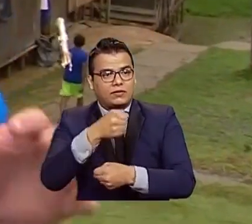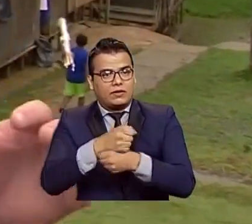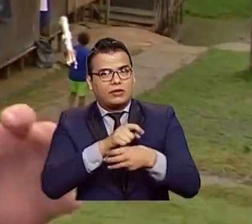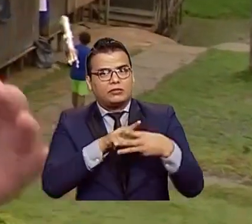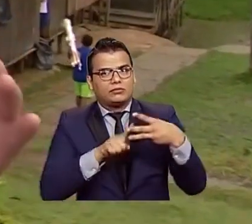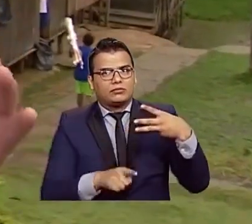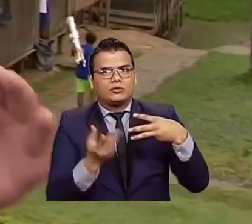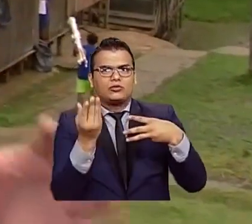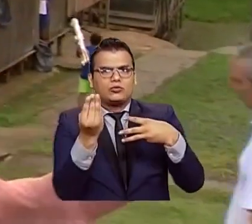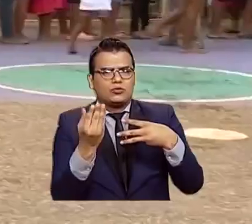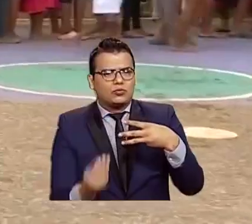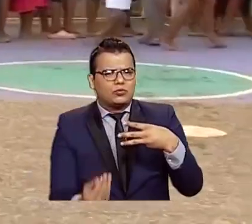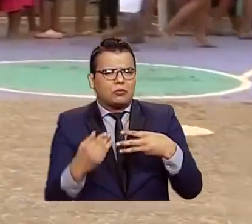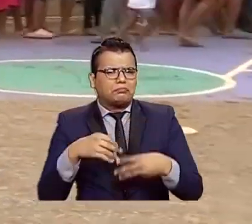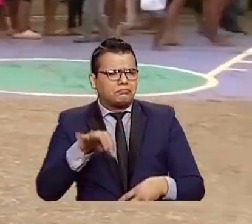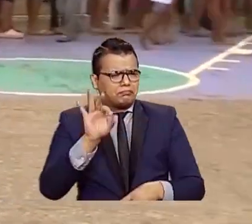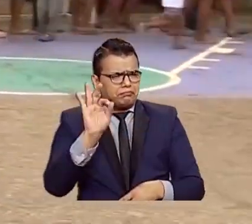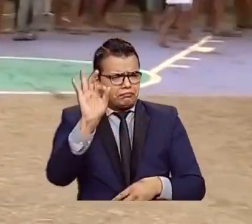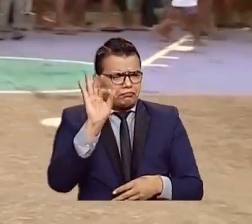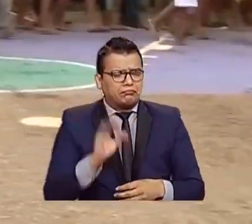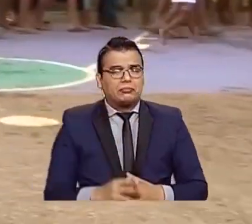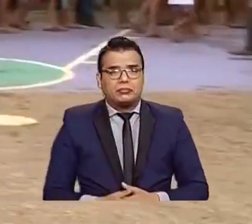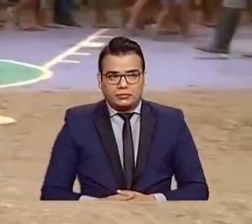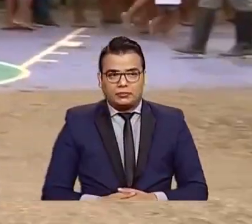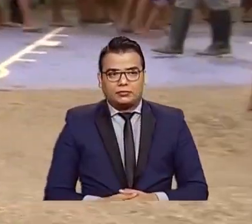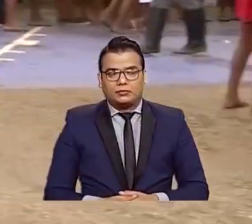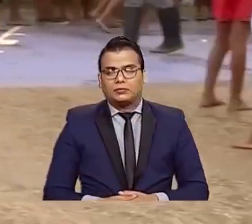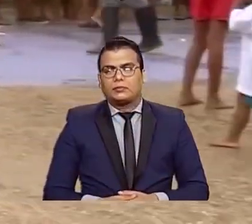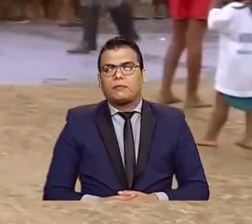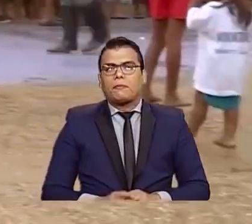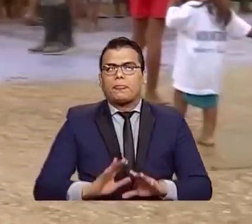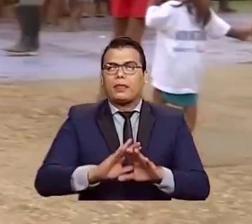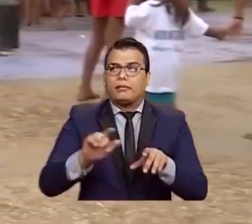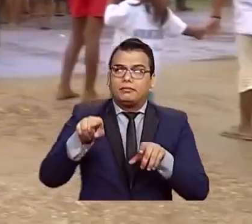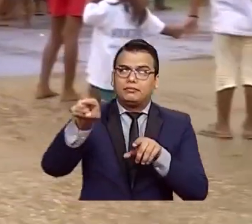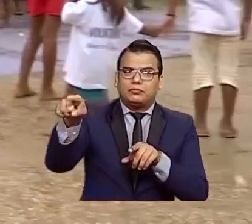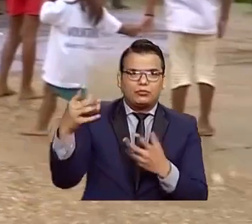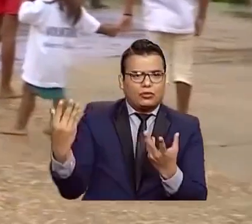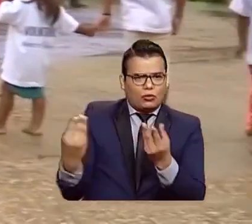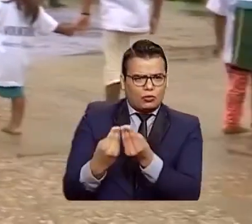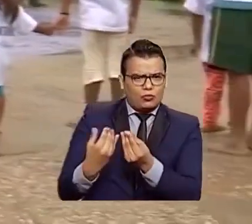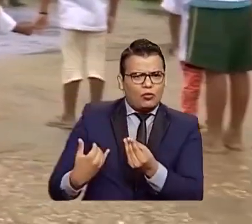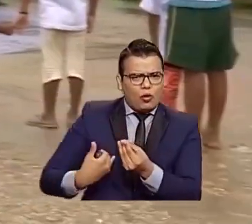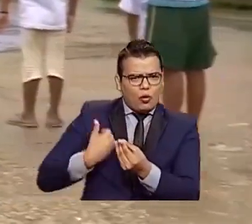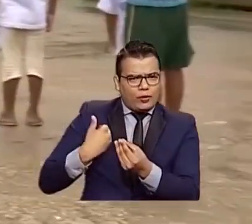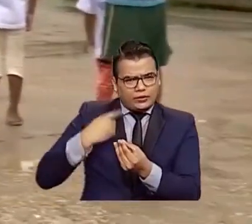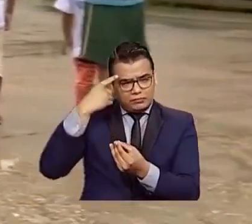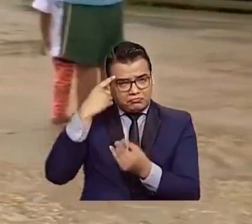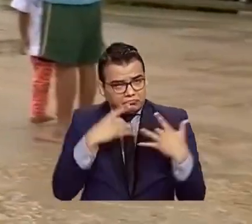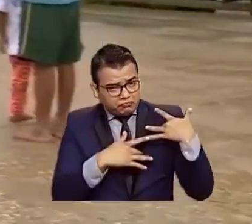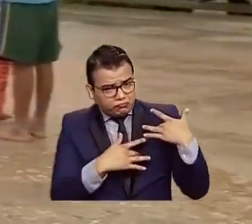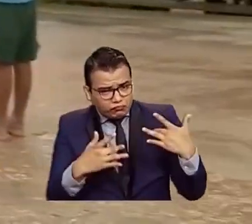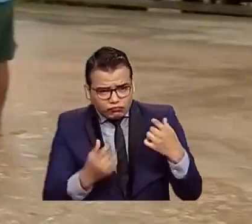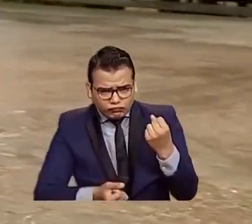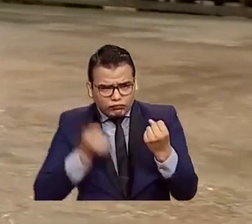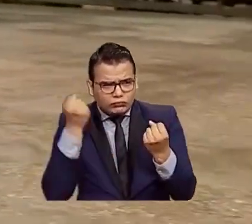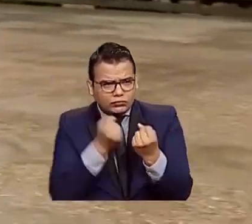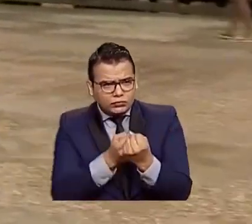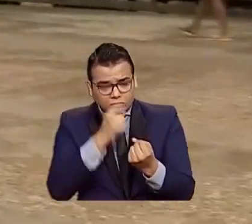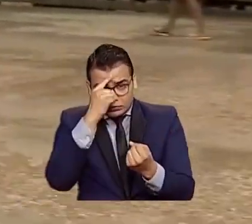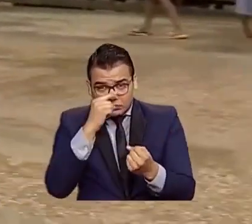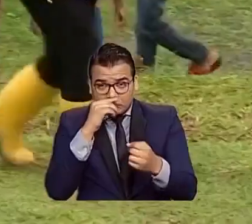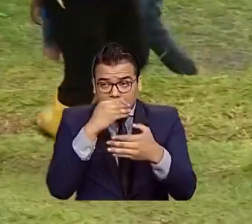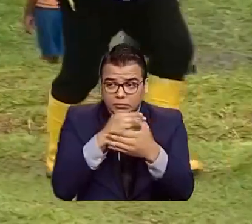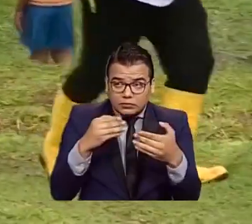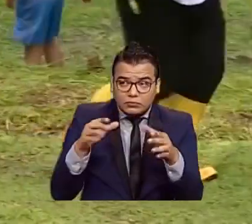ellos de forma maravillosa. En otro rincón, algunos de los jóvenes voluntarios siguieron su apoyo, divirtiendo a los niños, y cuando